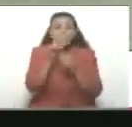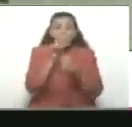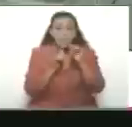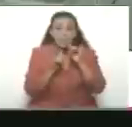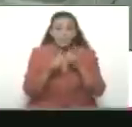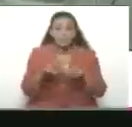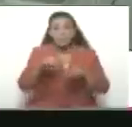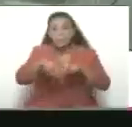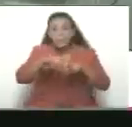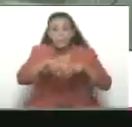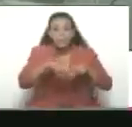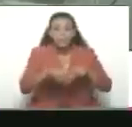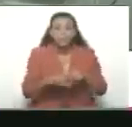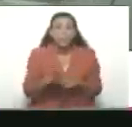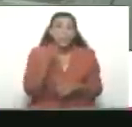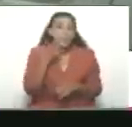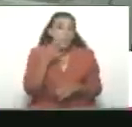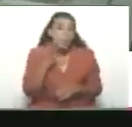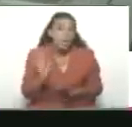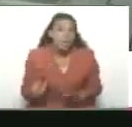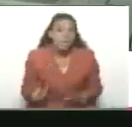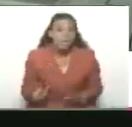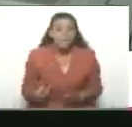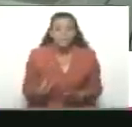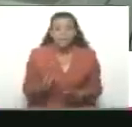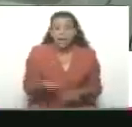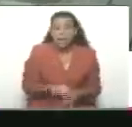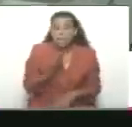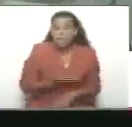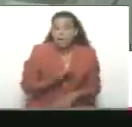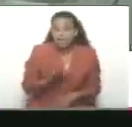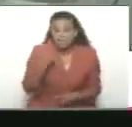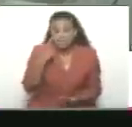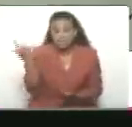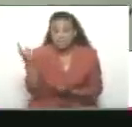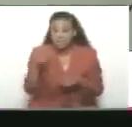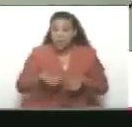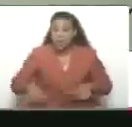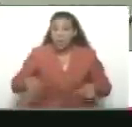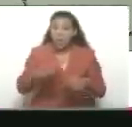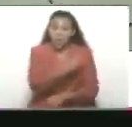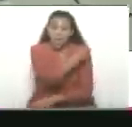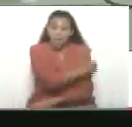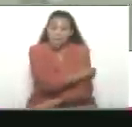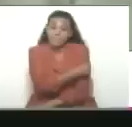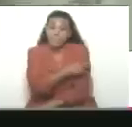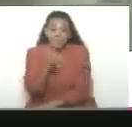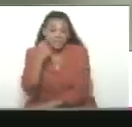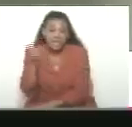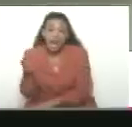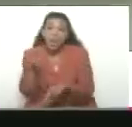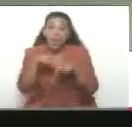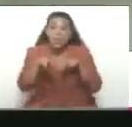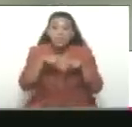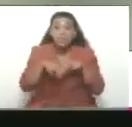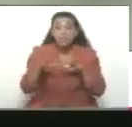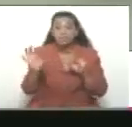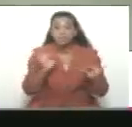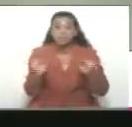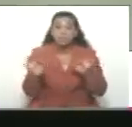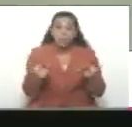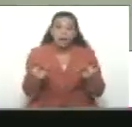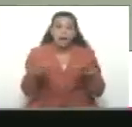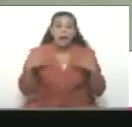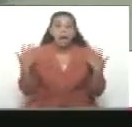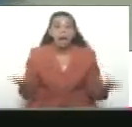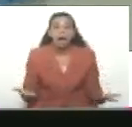atender los niños Por ejemplo una de las cosas más importantes de este hospital presidente que los niños de la tejería